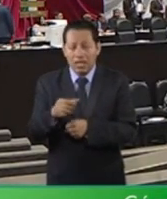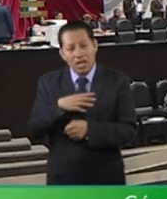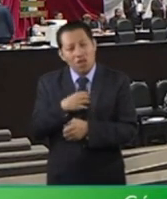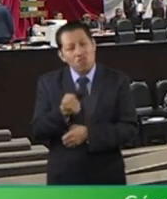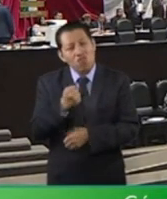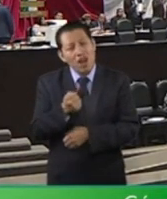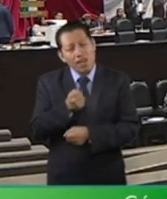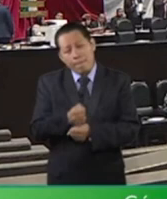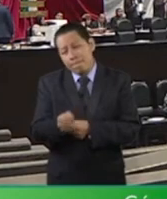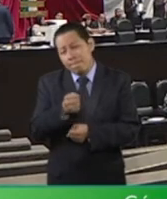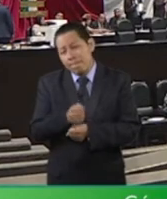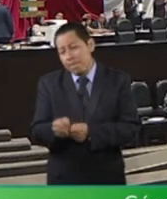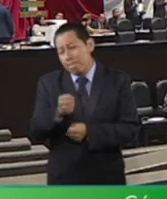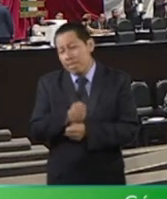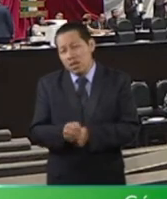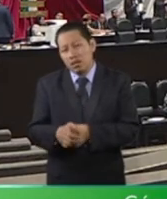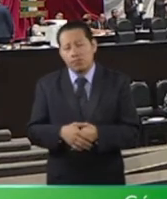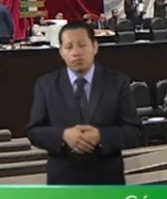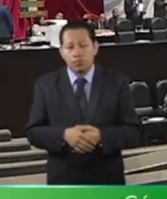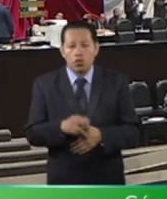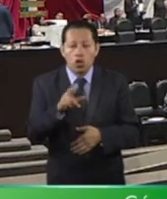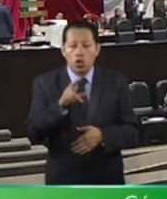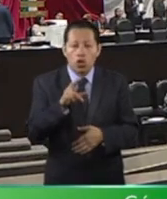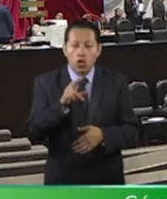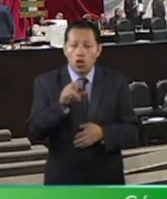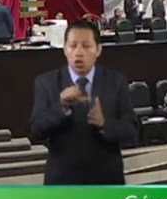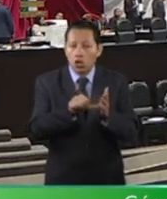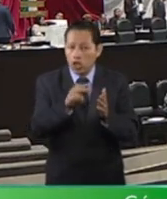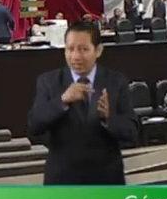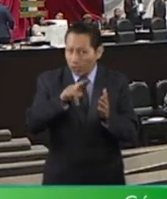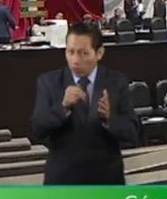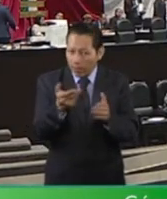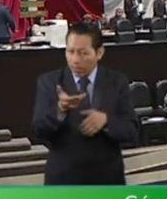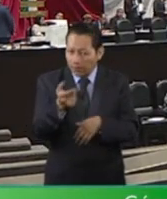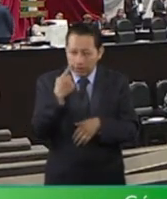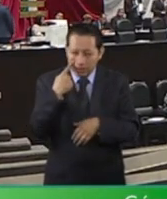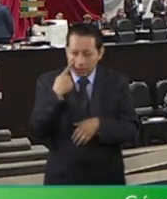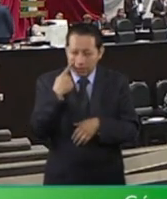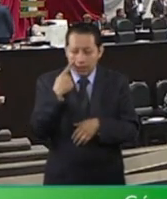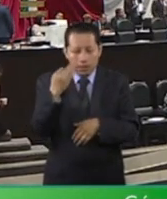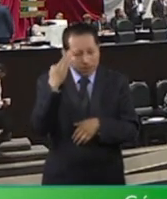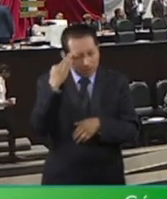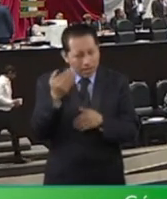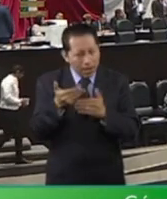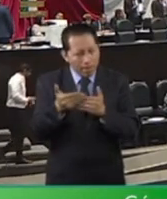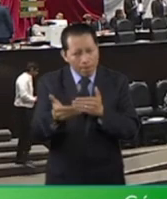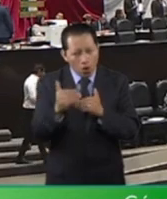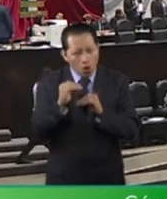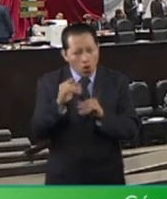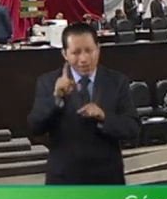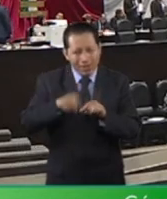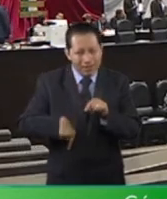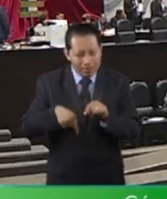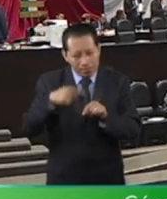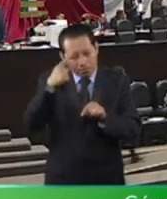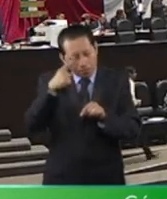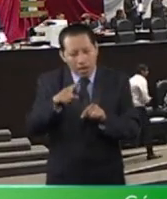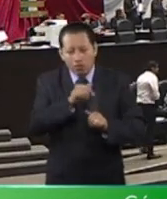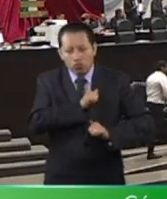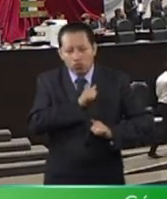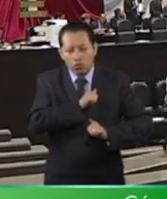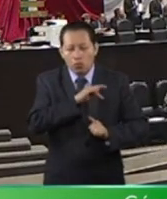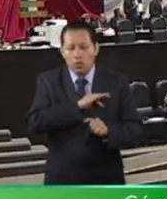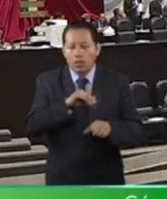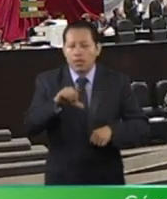es más frecuente. El 89 en los hechos elimina el plazo para que las Fuerzas Armadas Permanentes